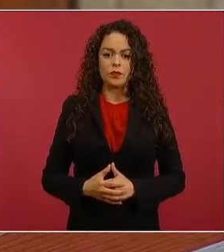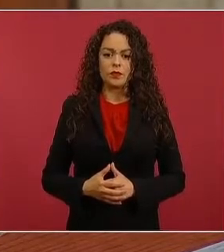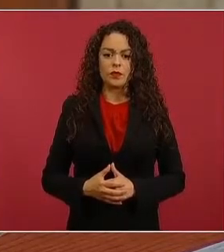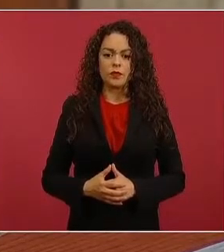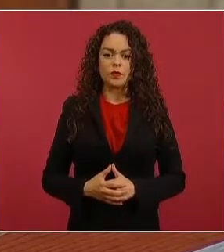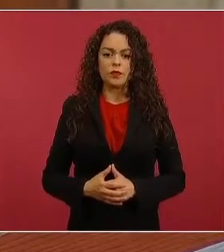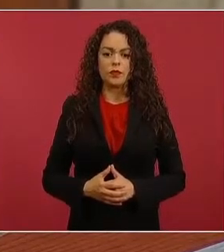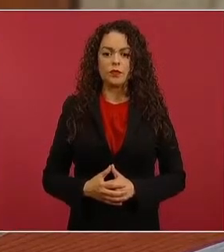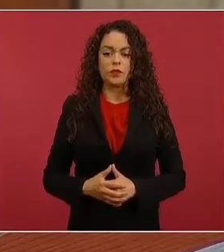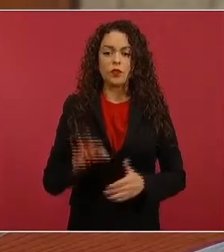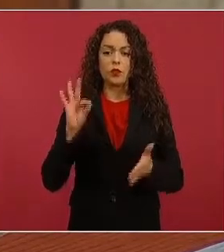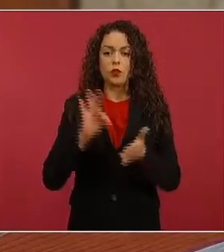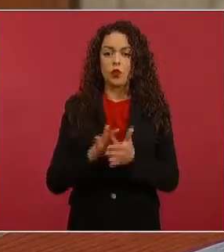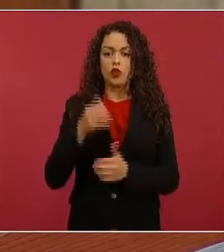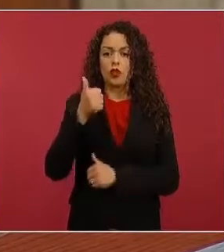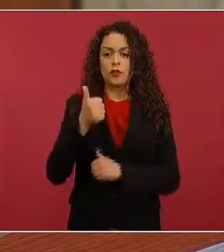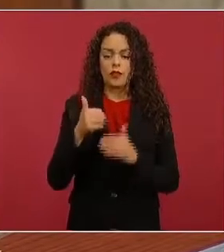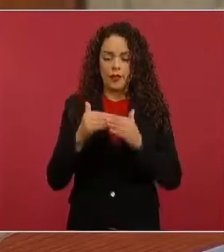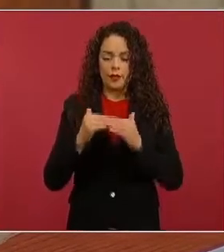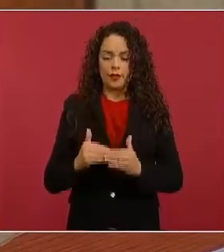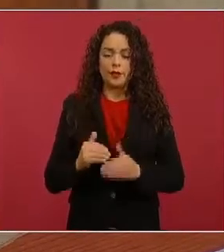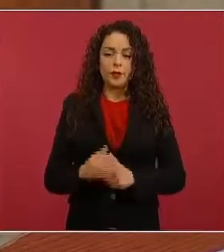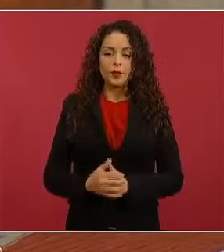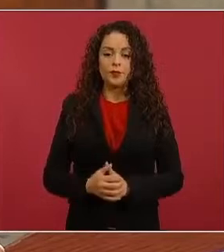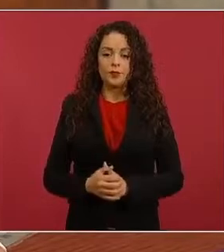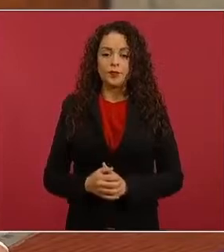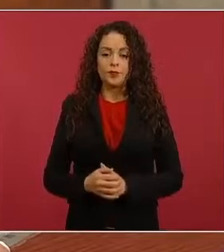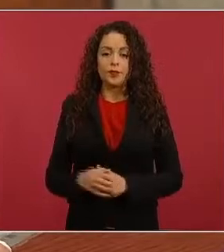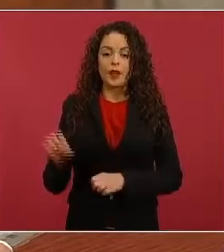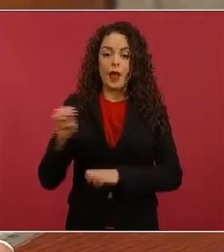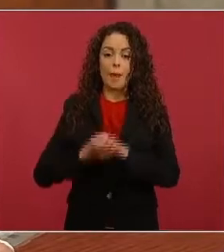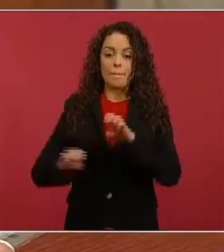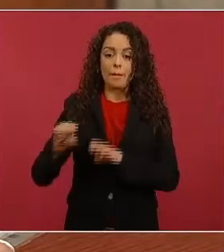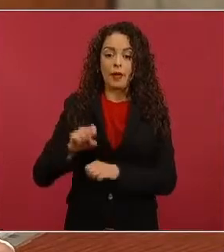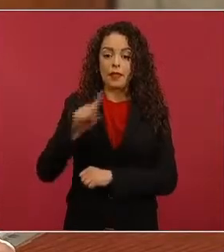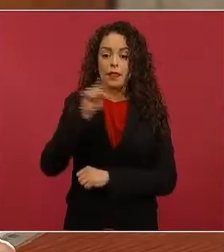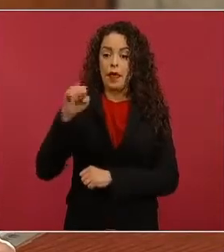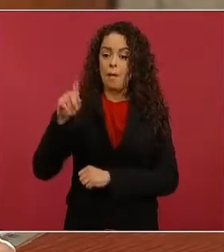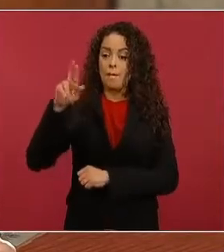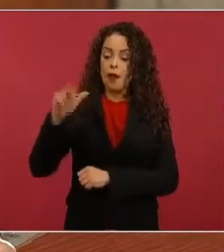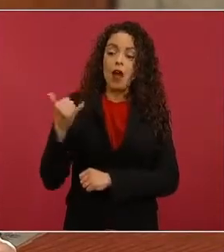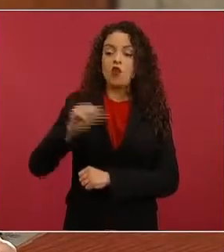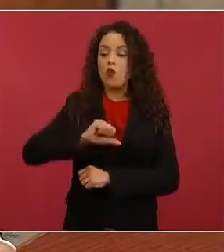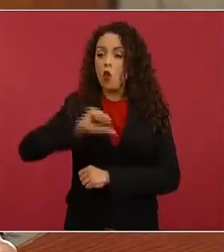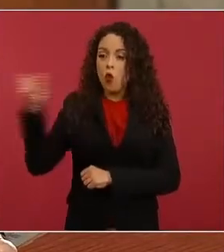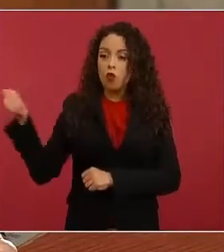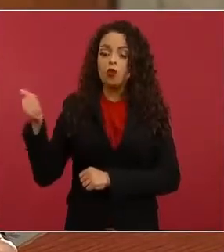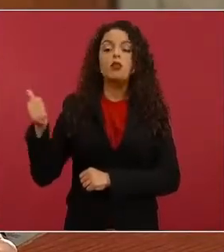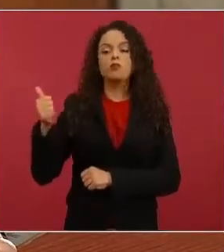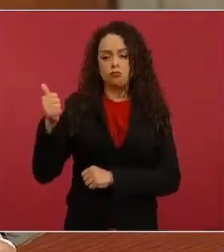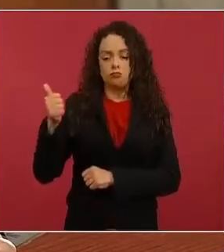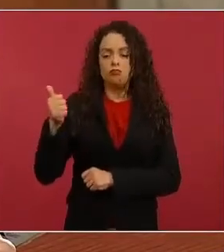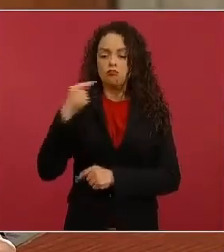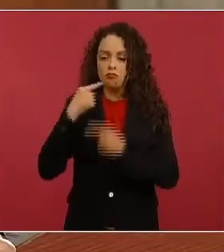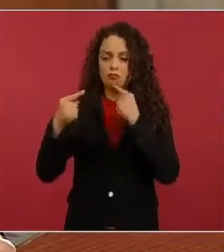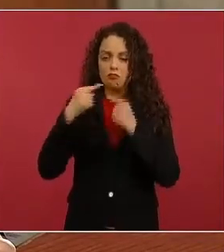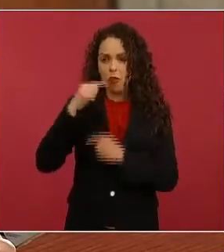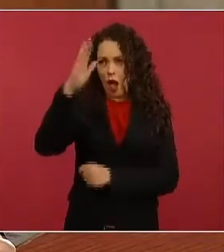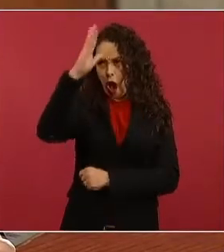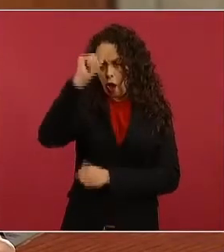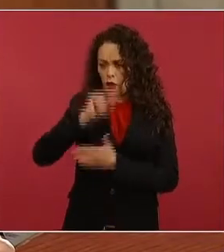Seis, las empresas como Sempra y otras que tienen acuerdos con la Comisión